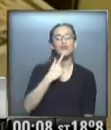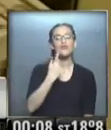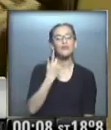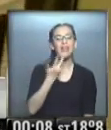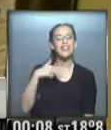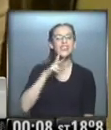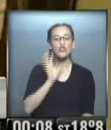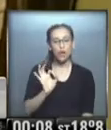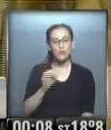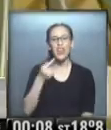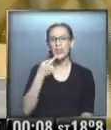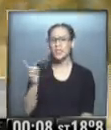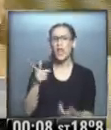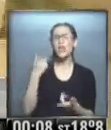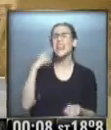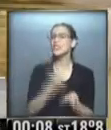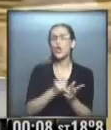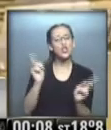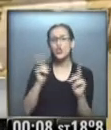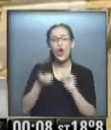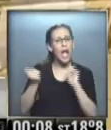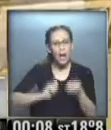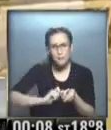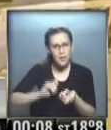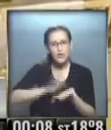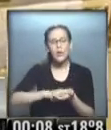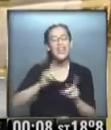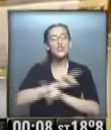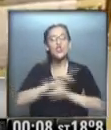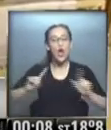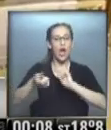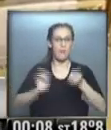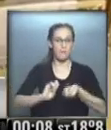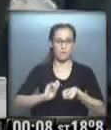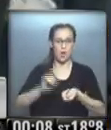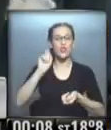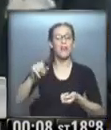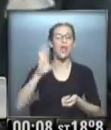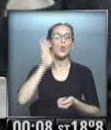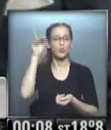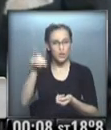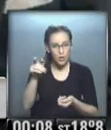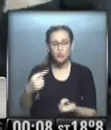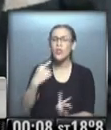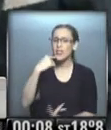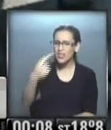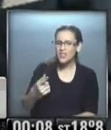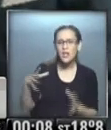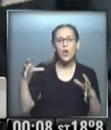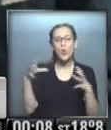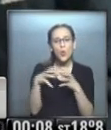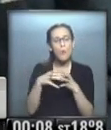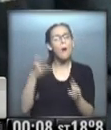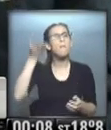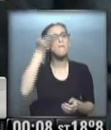medida no modifica la situación de no innovar fijada por el panel del segundo distrito de Nueva York y recordó que la Cámara de